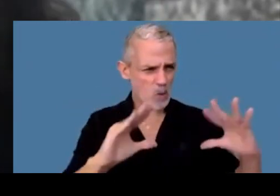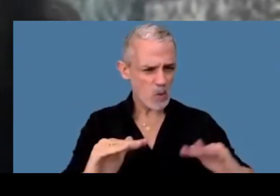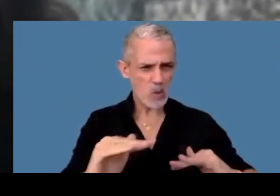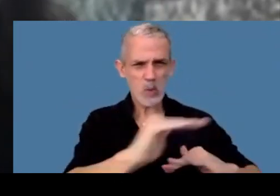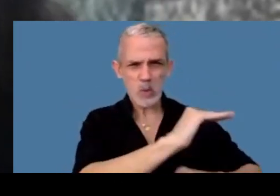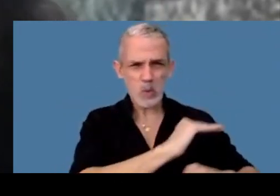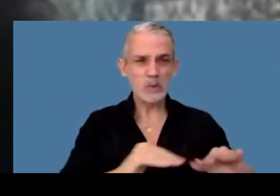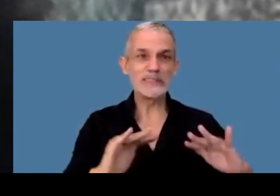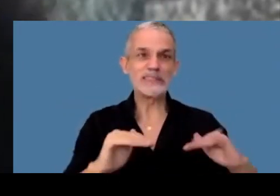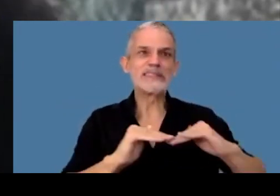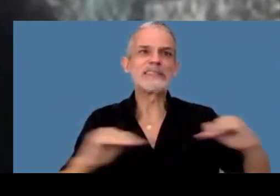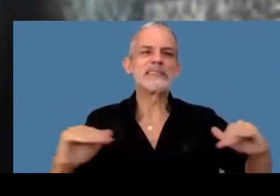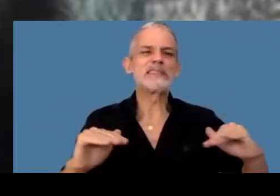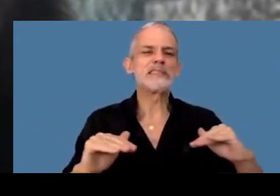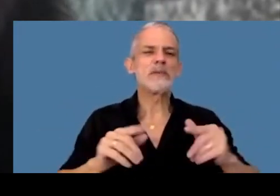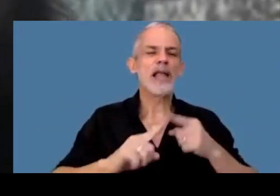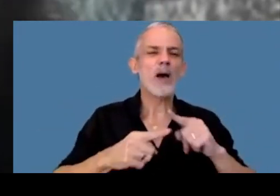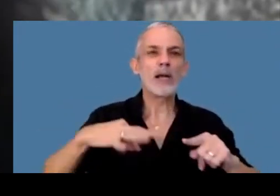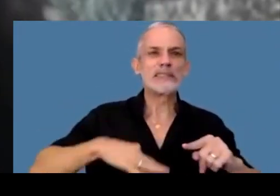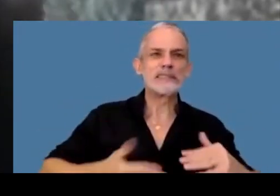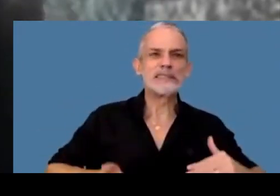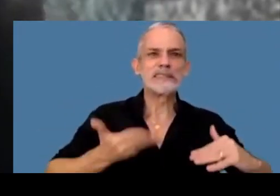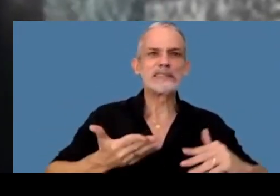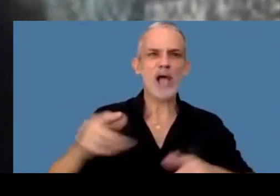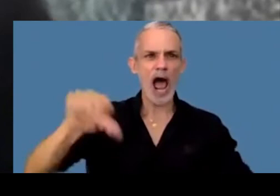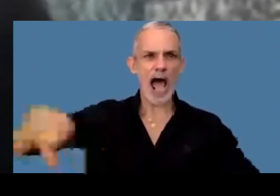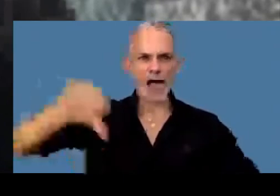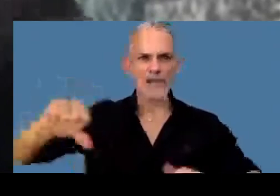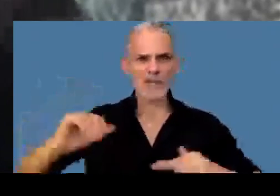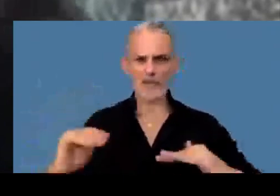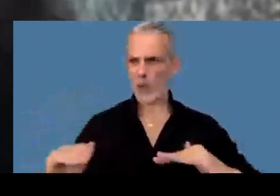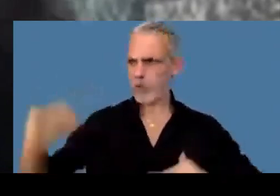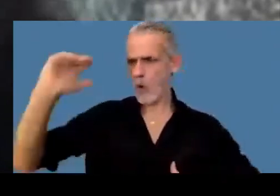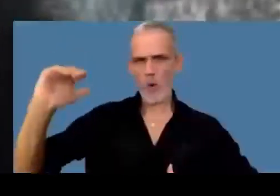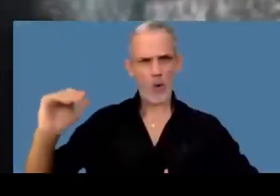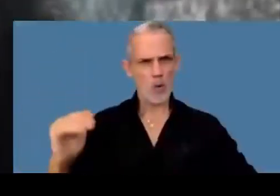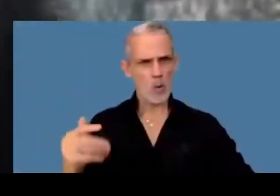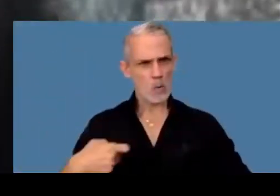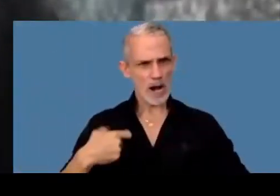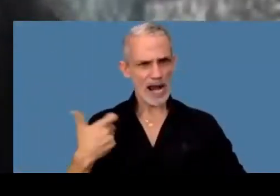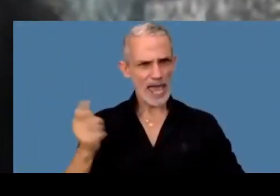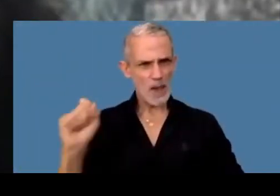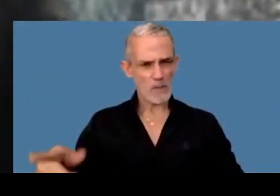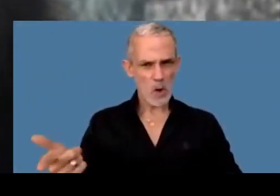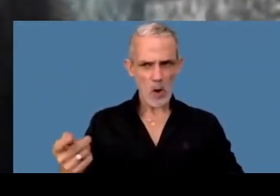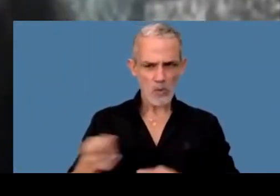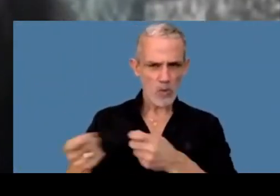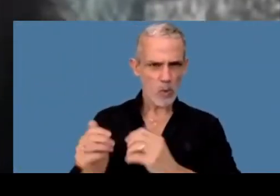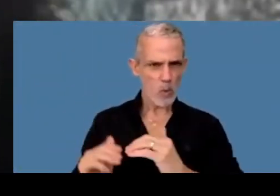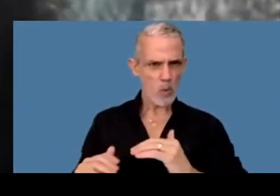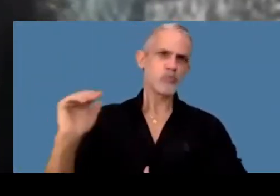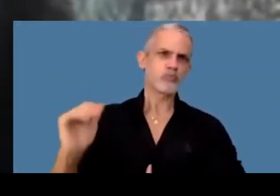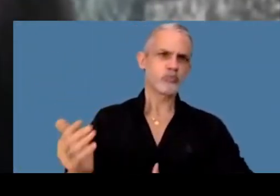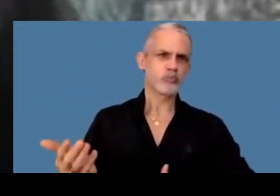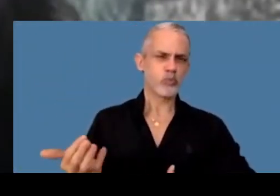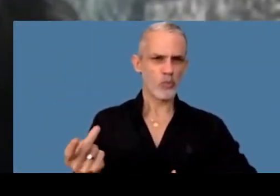cierto nivel de paritarias, ellos salían rompiendo muchas veces con unos valores